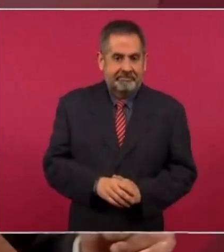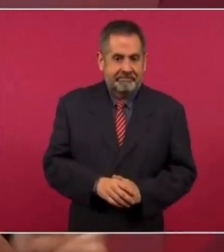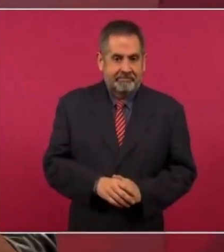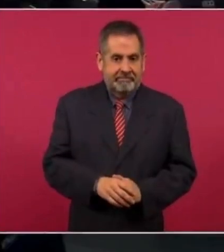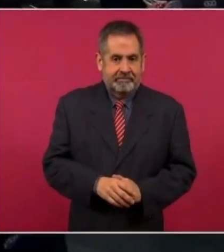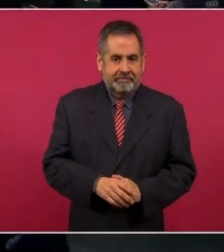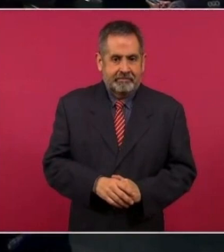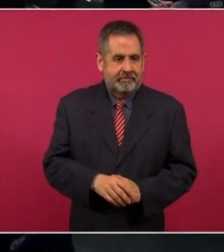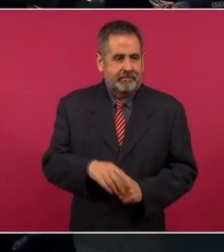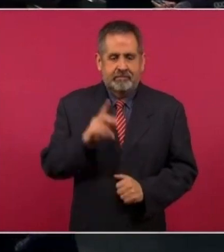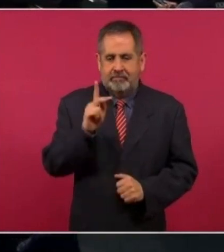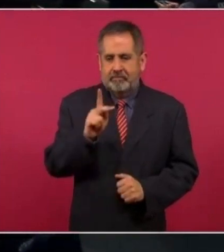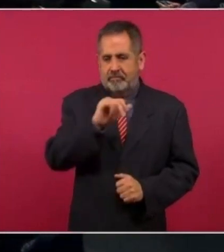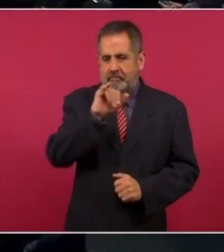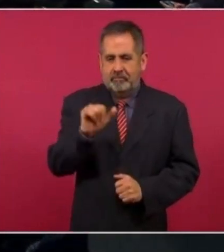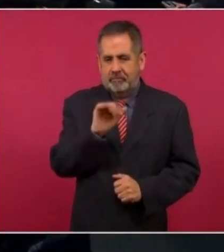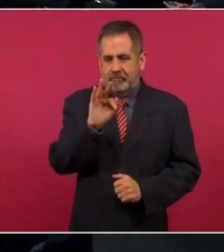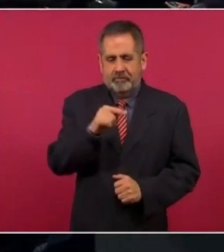para el Poder Judicial.